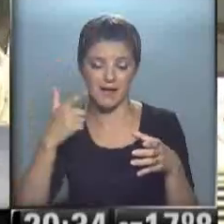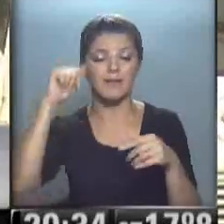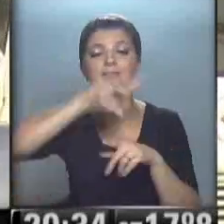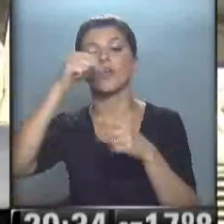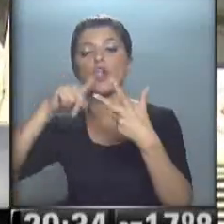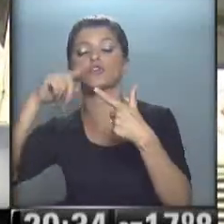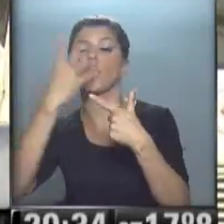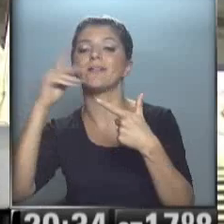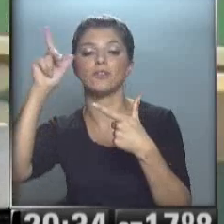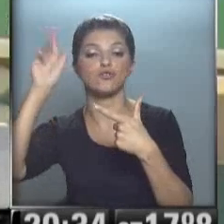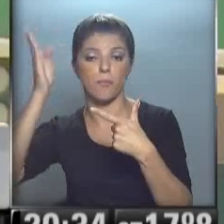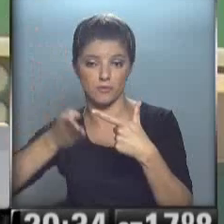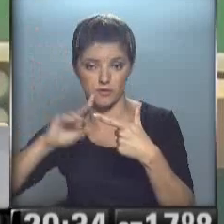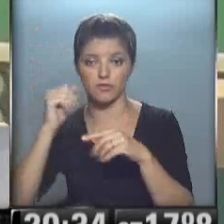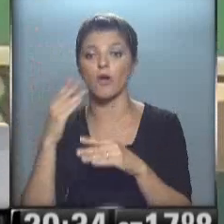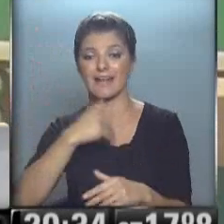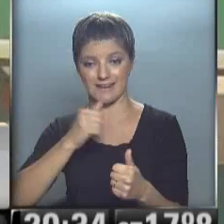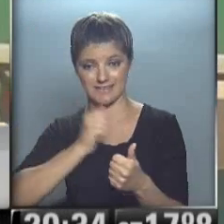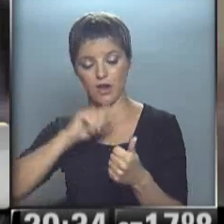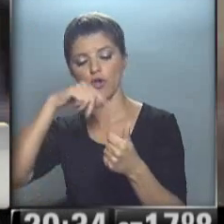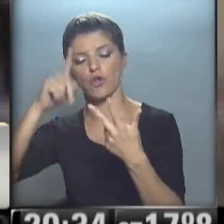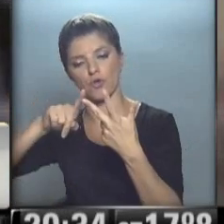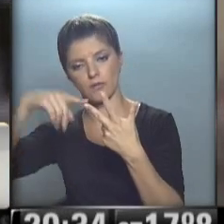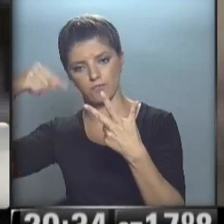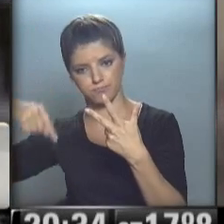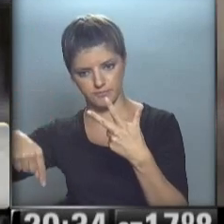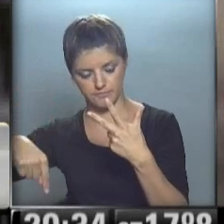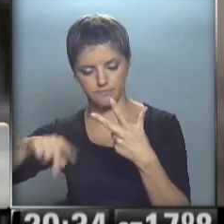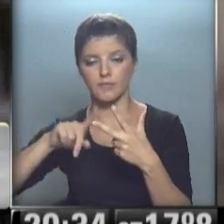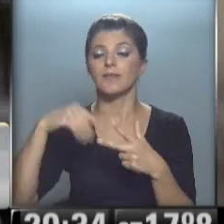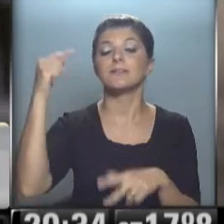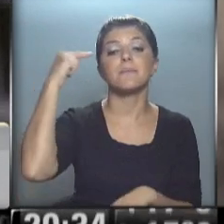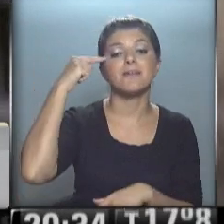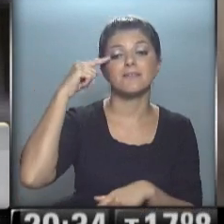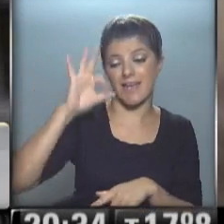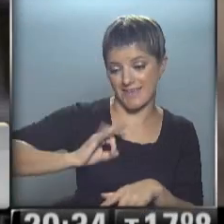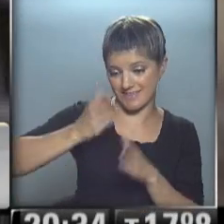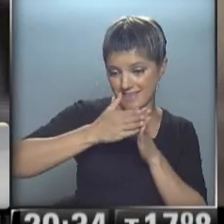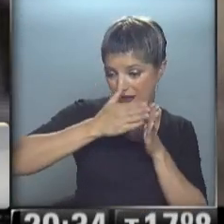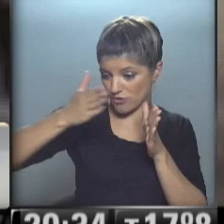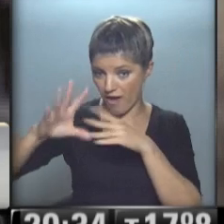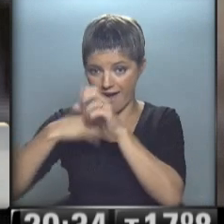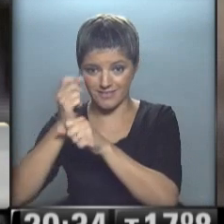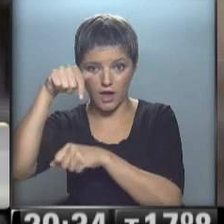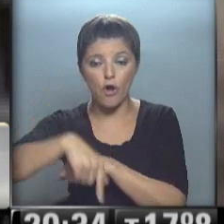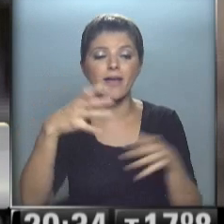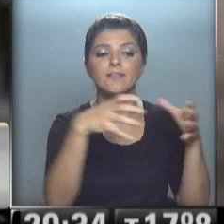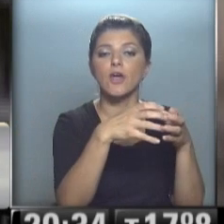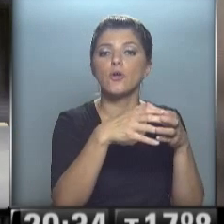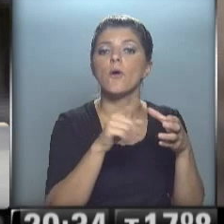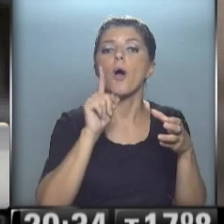el 1,4% de otras religiones. Se estima que solo en lo que va del año, Boko Haram asesinó al